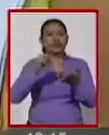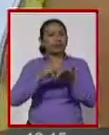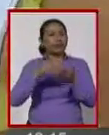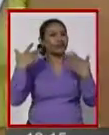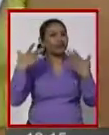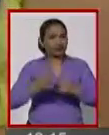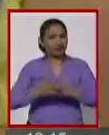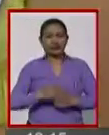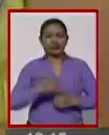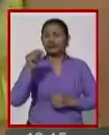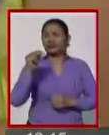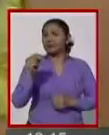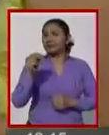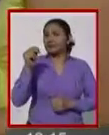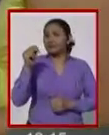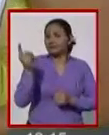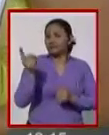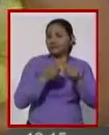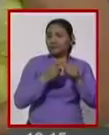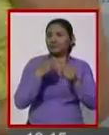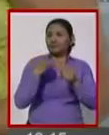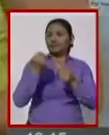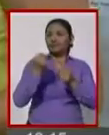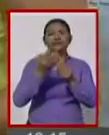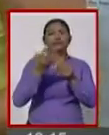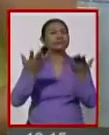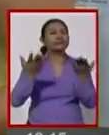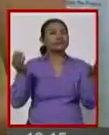la primera persona afectada, está en el camino